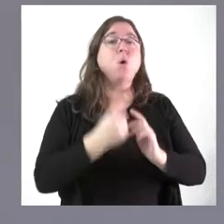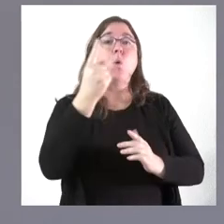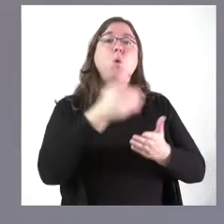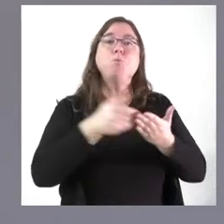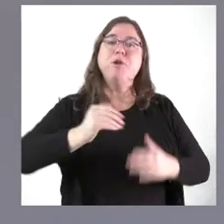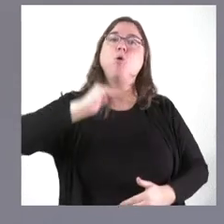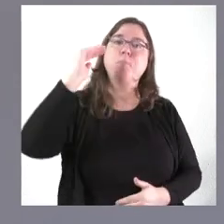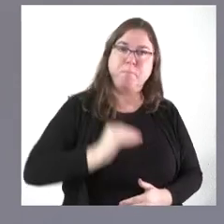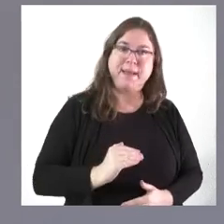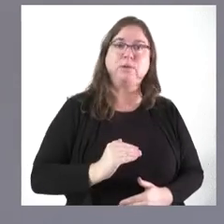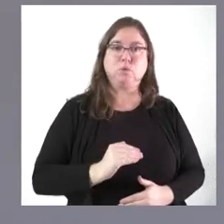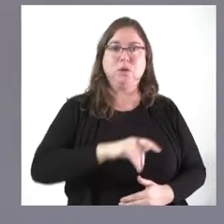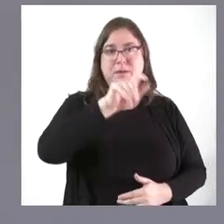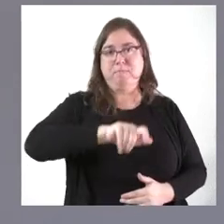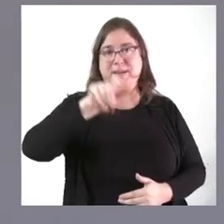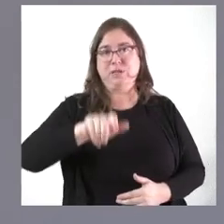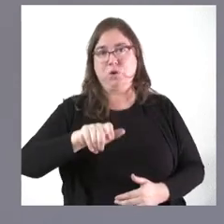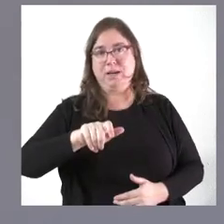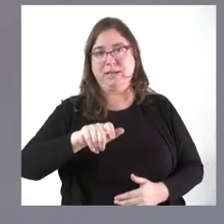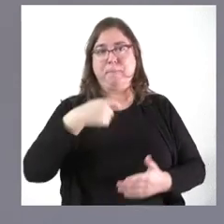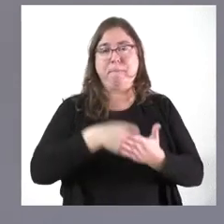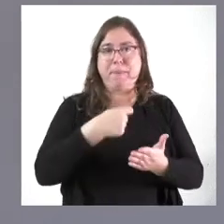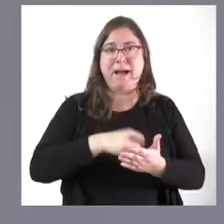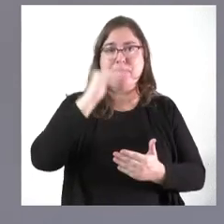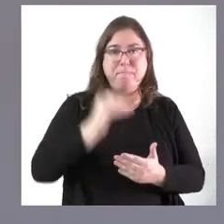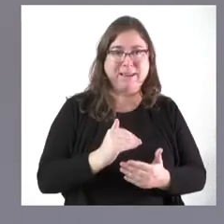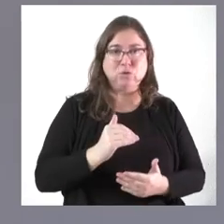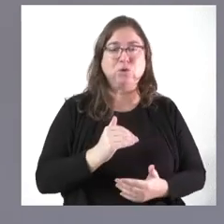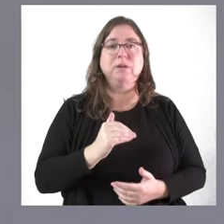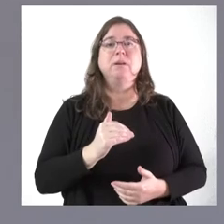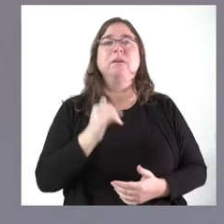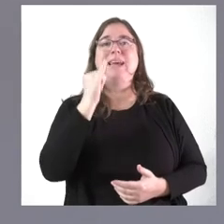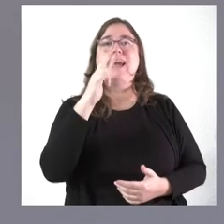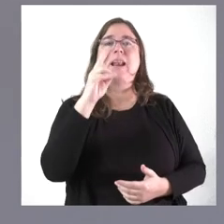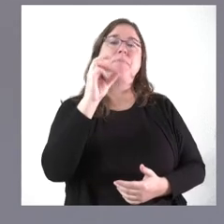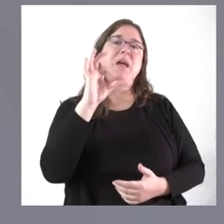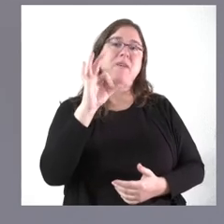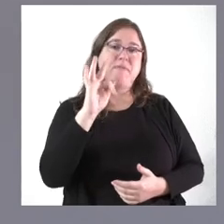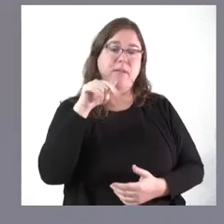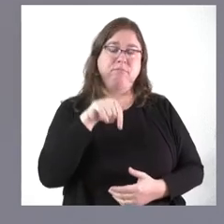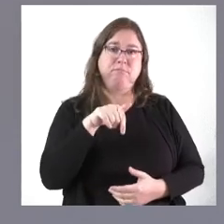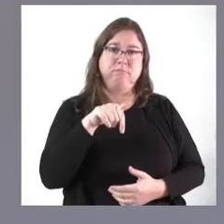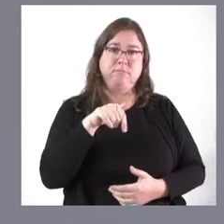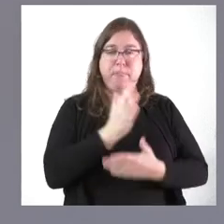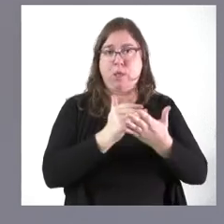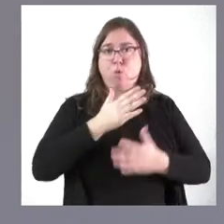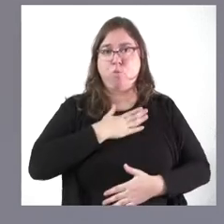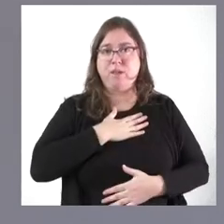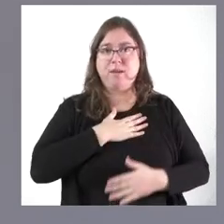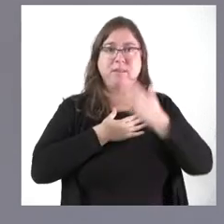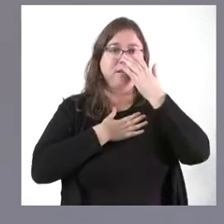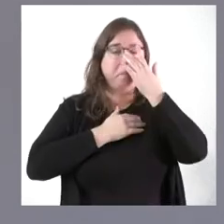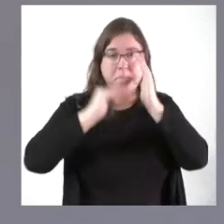de personas que pagan sus cantidades en irpf en nuestras comunidades en nuestra comunidad Autónoma como